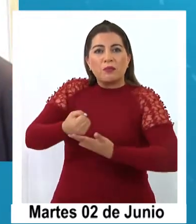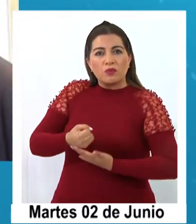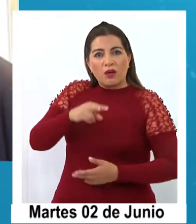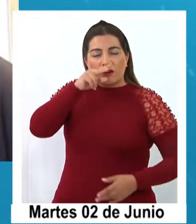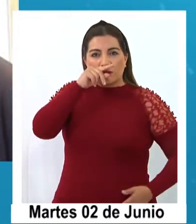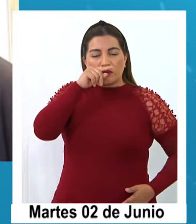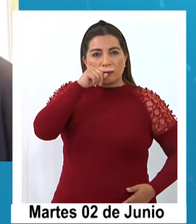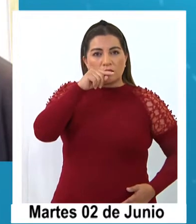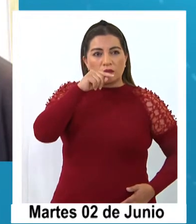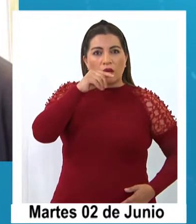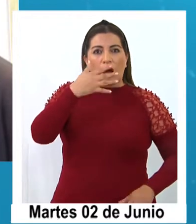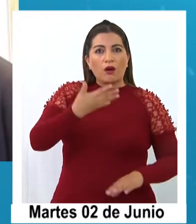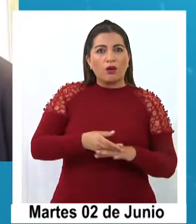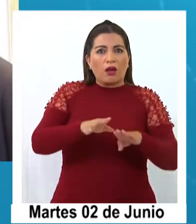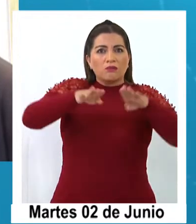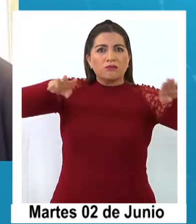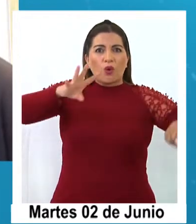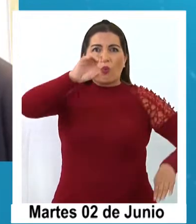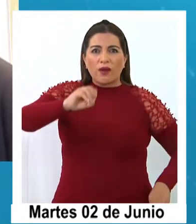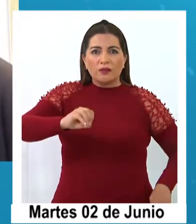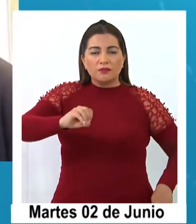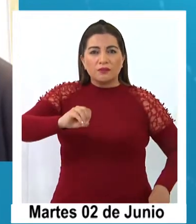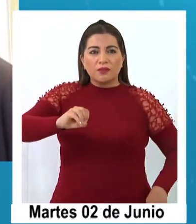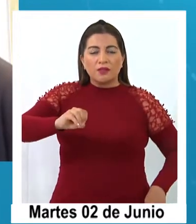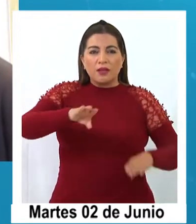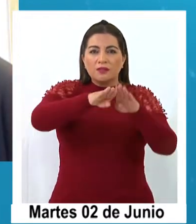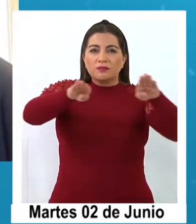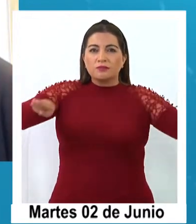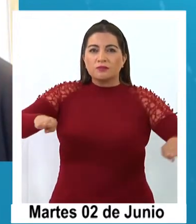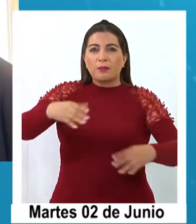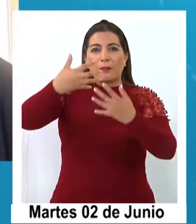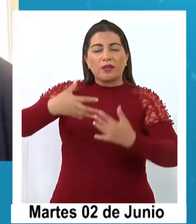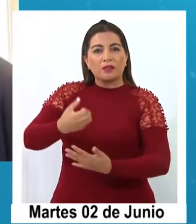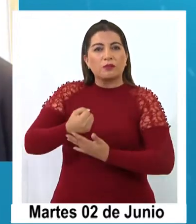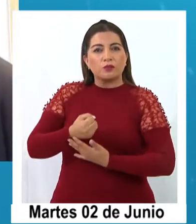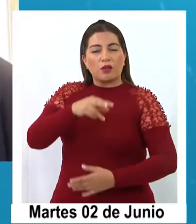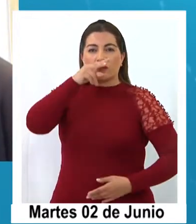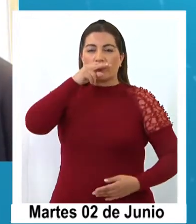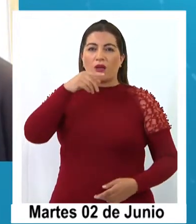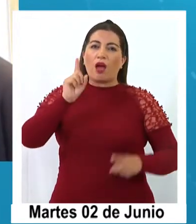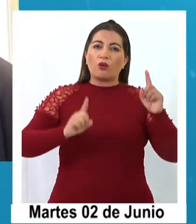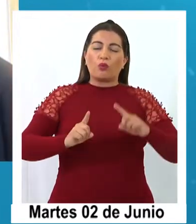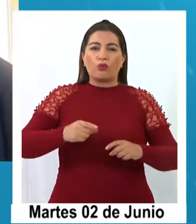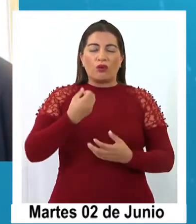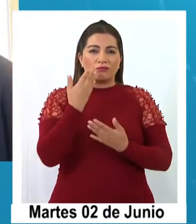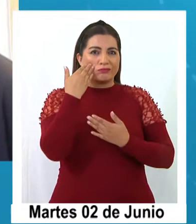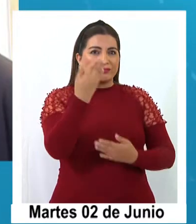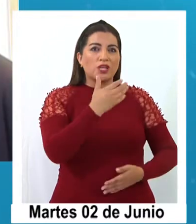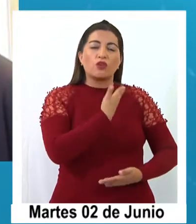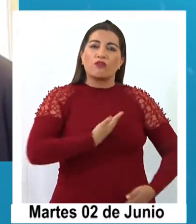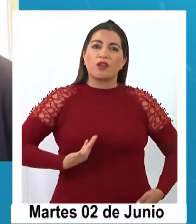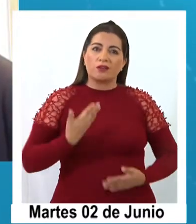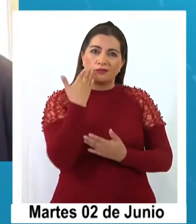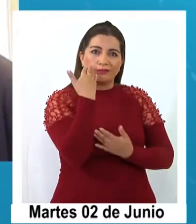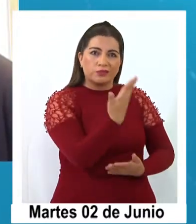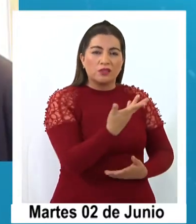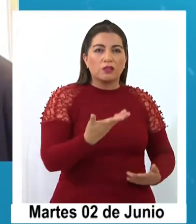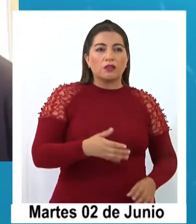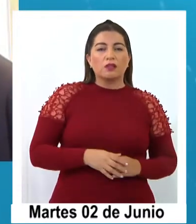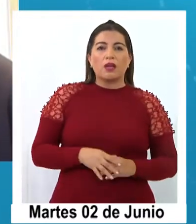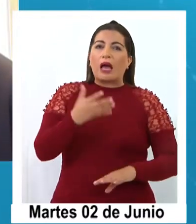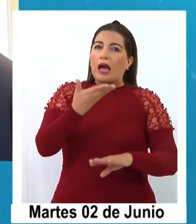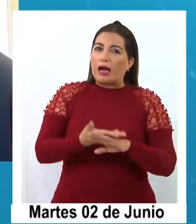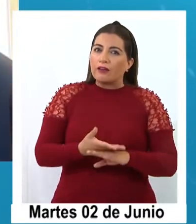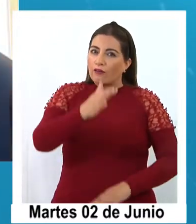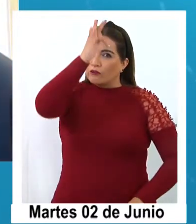y ya vamos en más de cuarenta, creo, con lo que se ha donado y con lo que el propio gobierno ha traído. ¿Existe